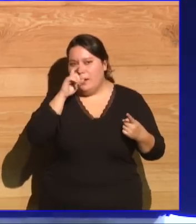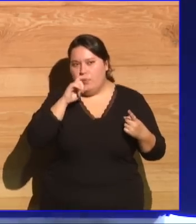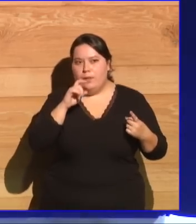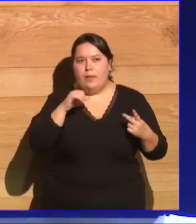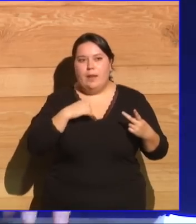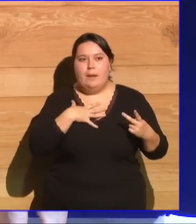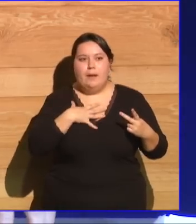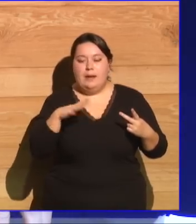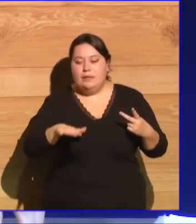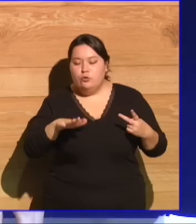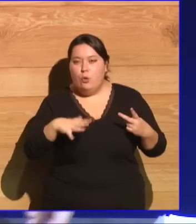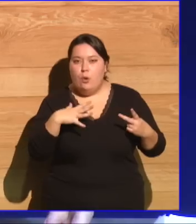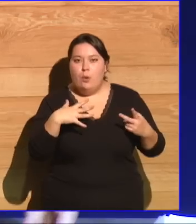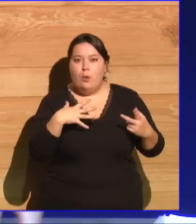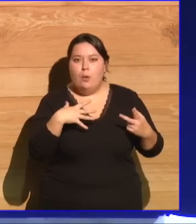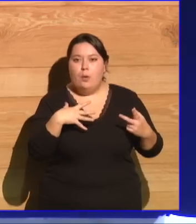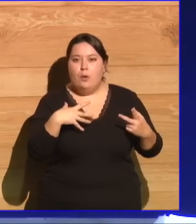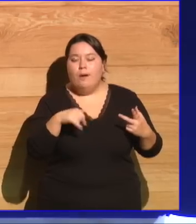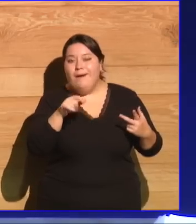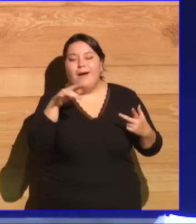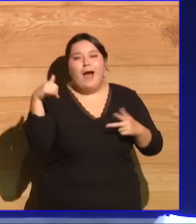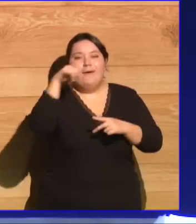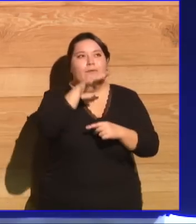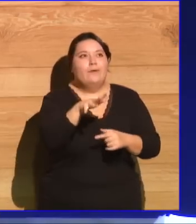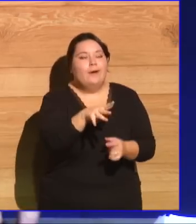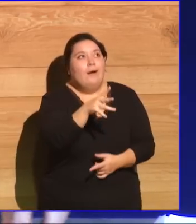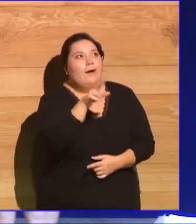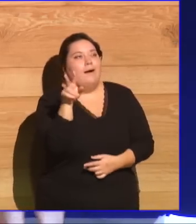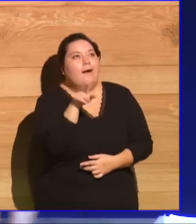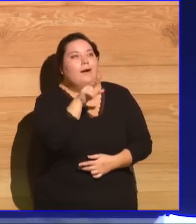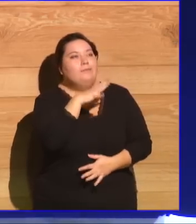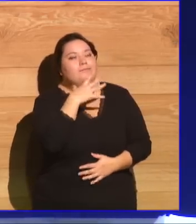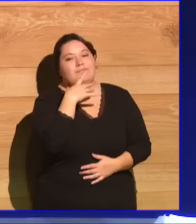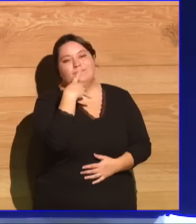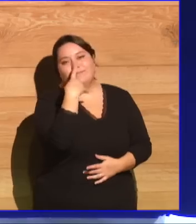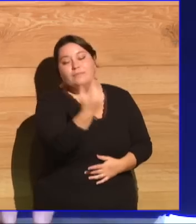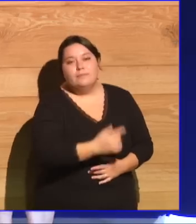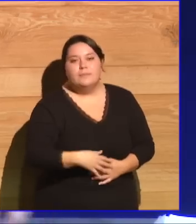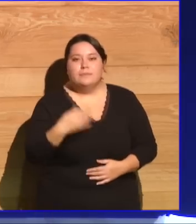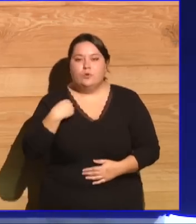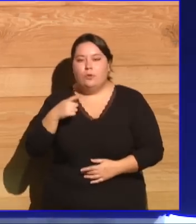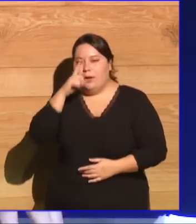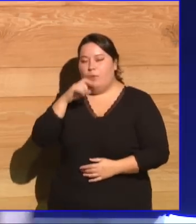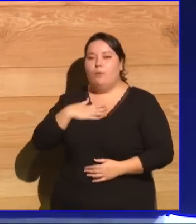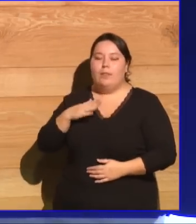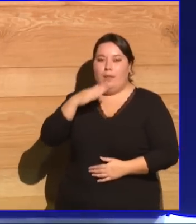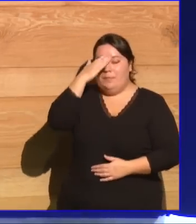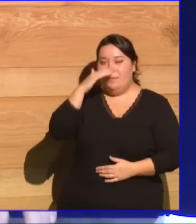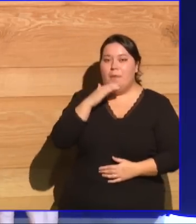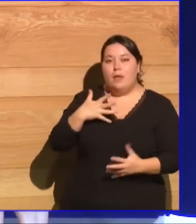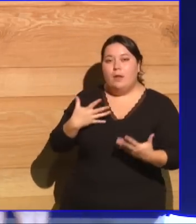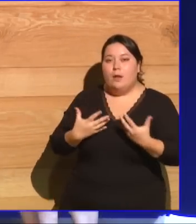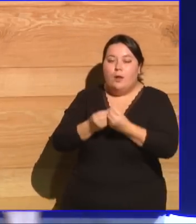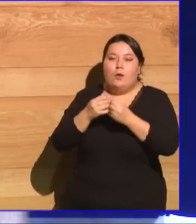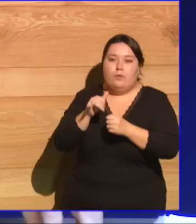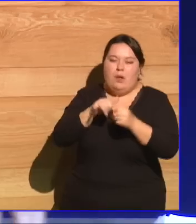la pasión que tiene el niño de la película por los aviones. A mí me recuerda a mi infancia, que íbamos con mi padre al aeropuerto a ver los aviones y hacíamos un